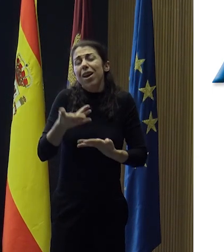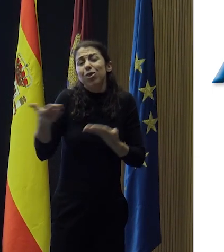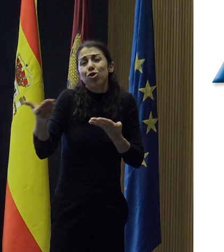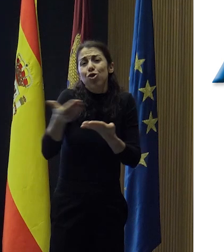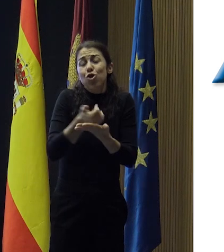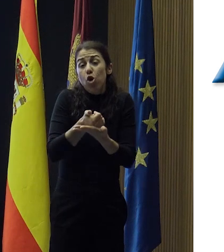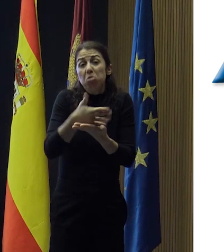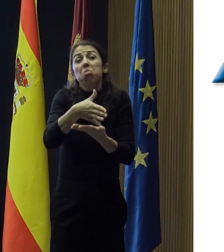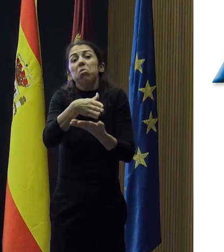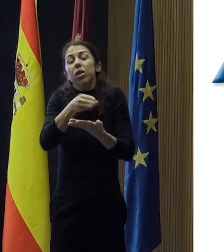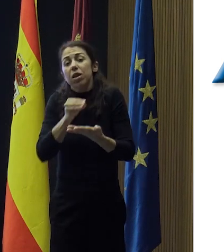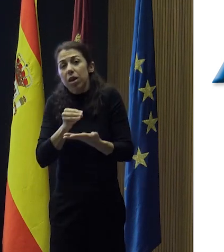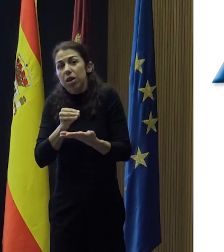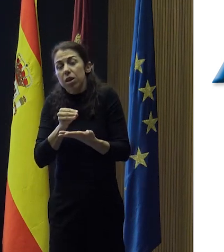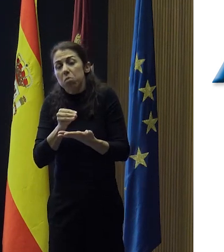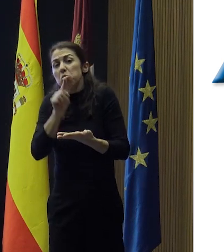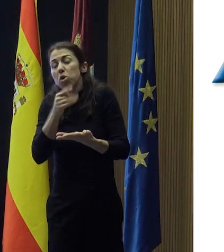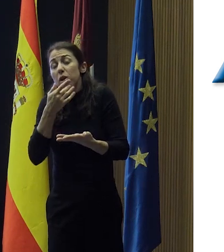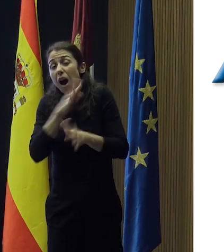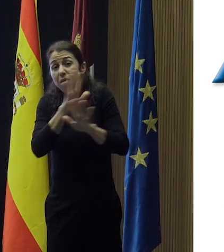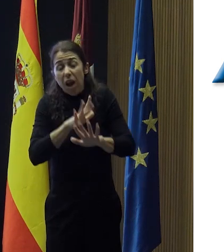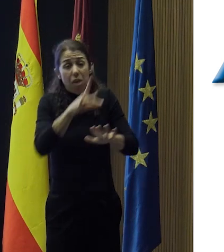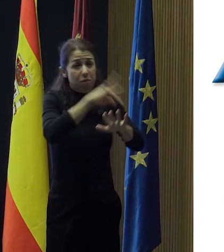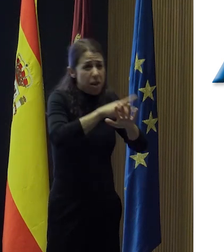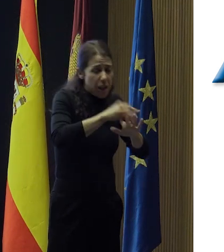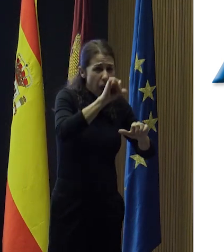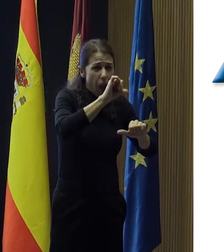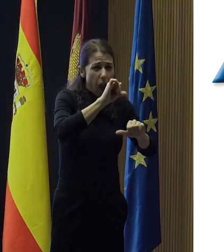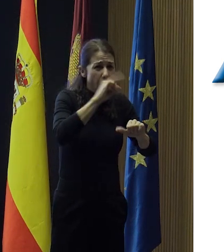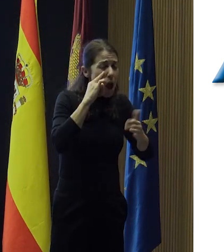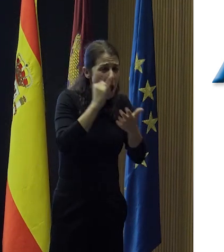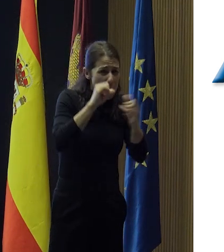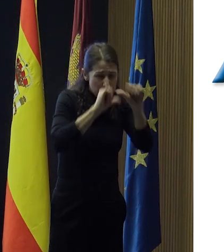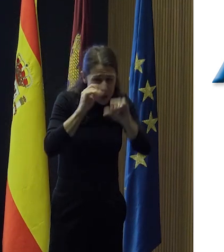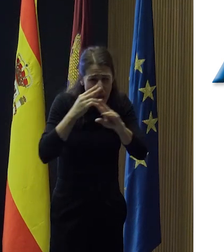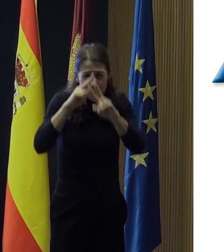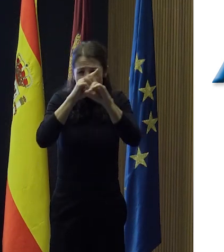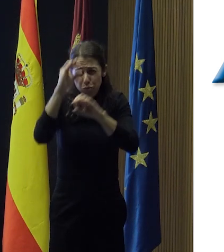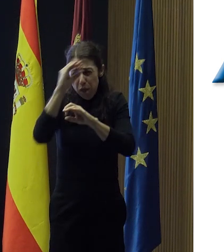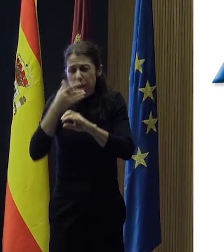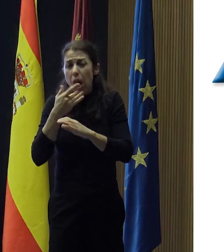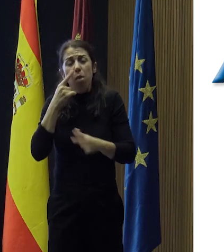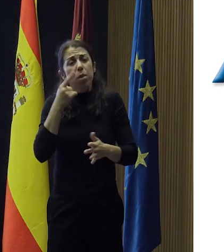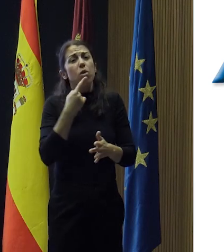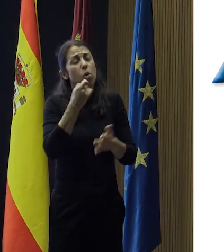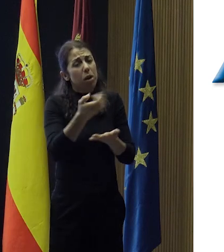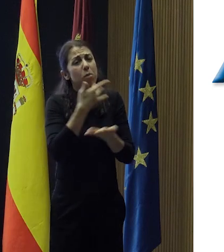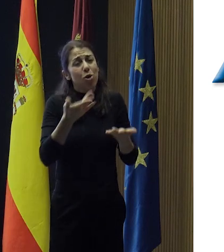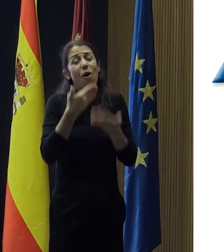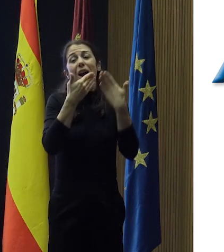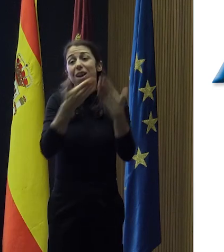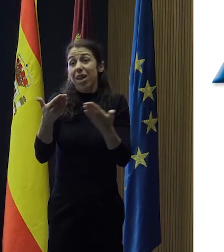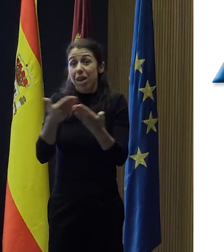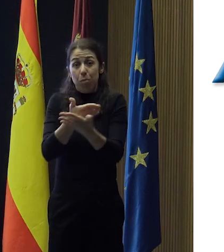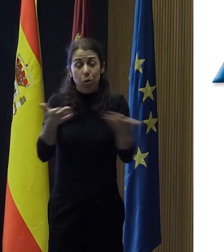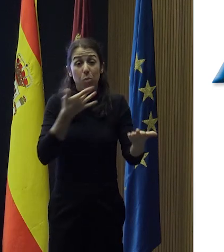todos te entendiésemos. Al final, hablar de medicina, hablar de investigación es complicado Y tengo que darte las gracias en nombre de todos porque has hecho